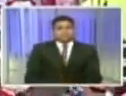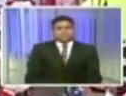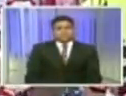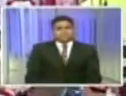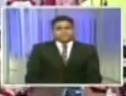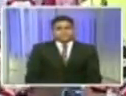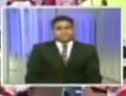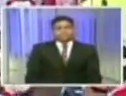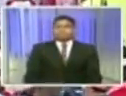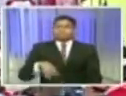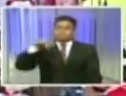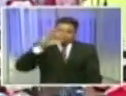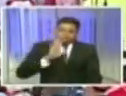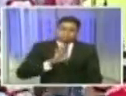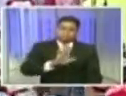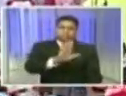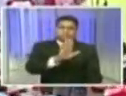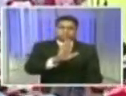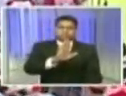Así será.